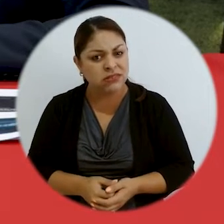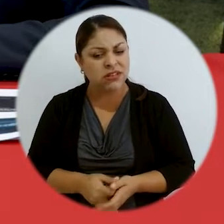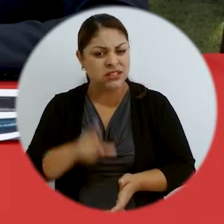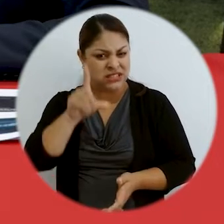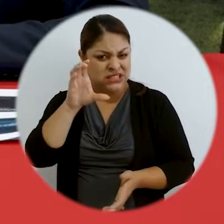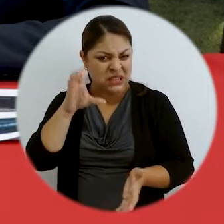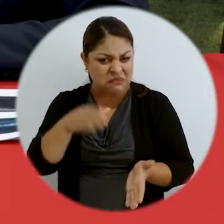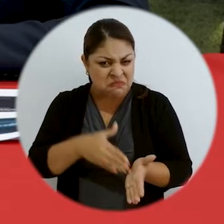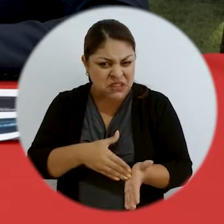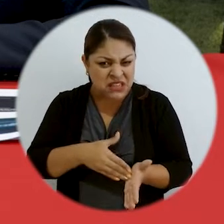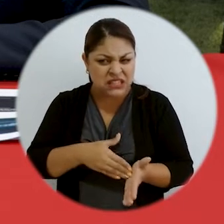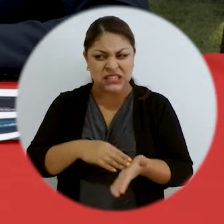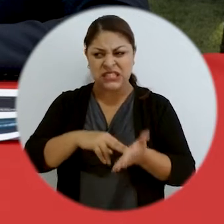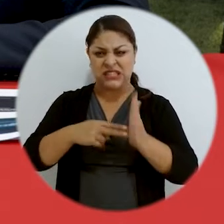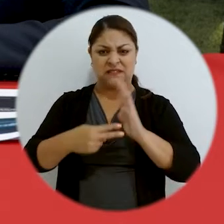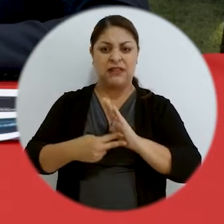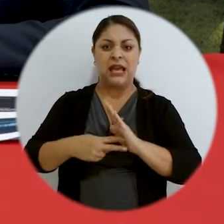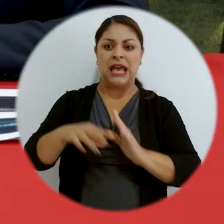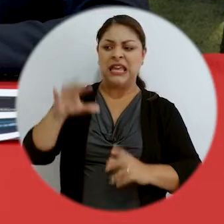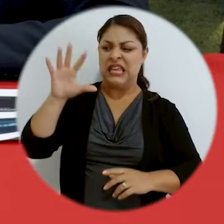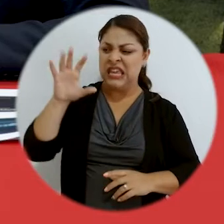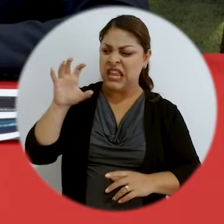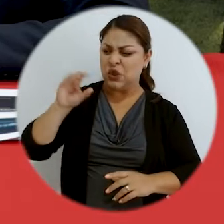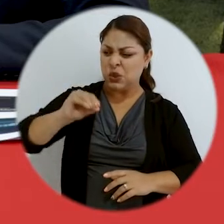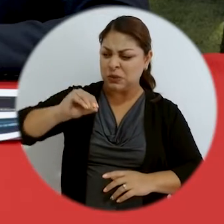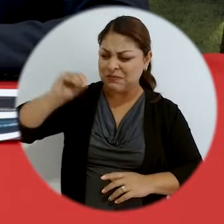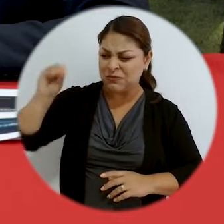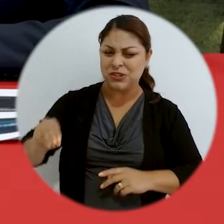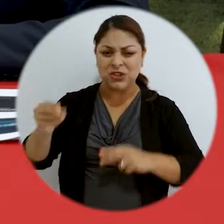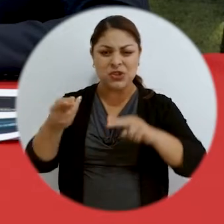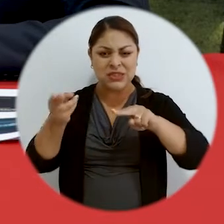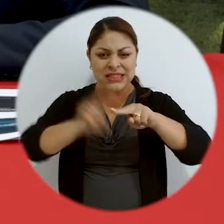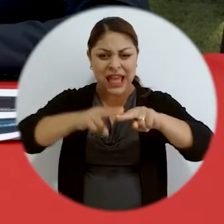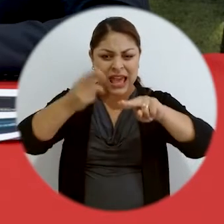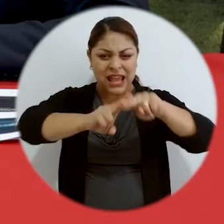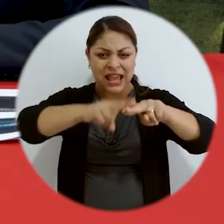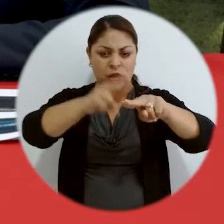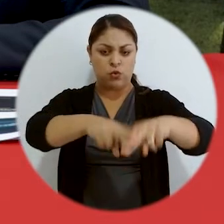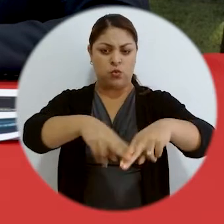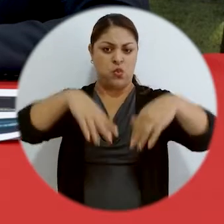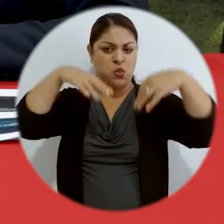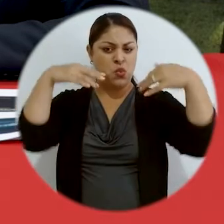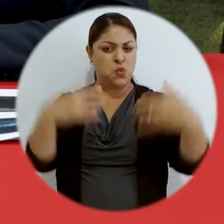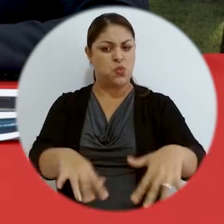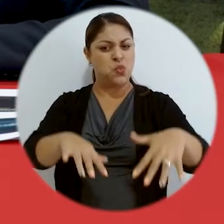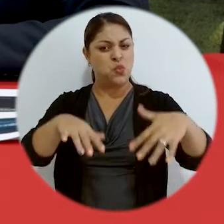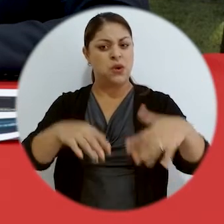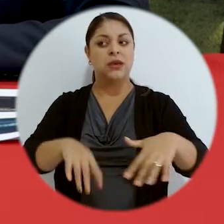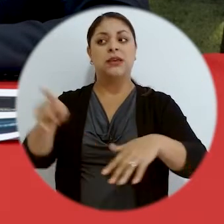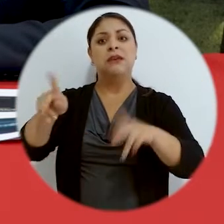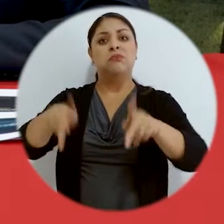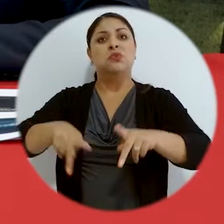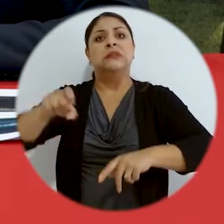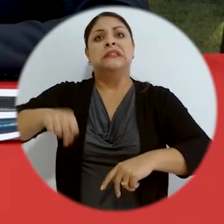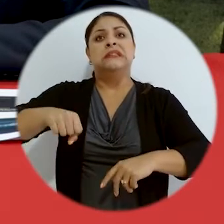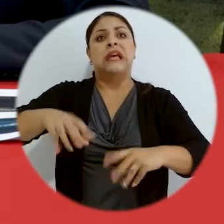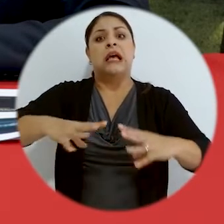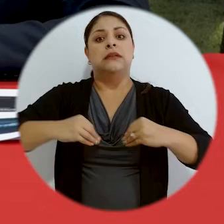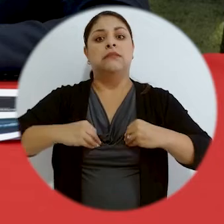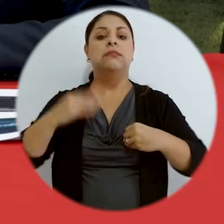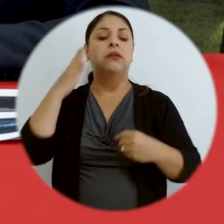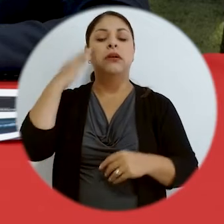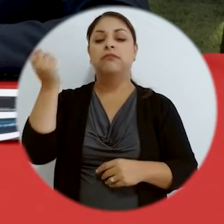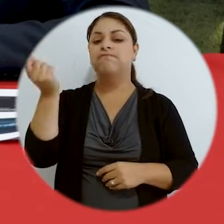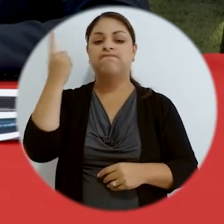$500,000 significa algo así como el 500% anual, es una tasa exorbitante. Y sin embargo las personas caen en eso